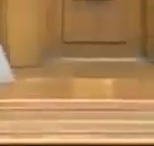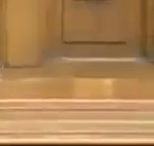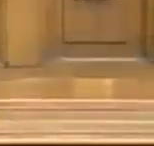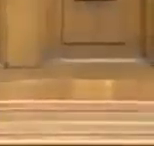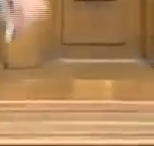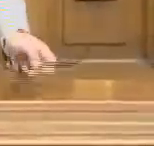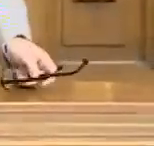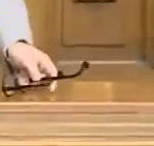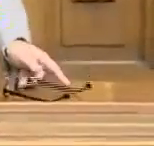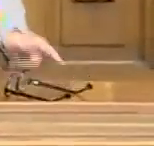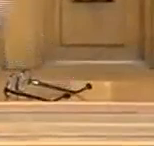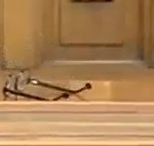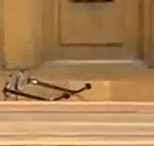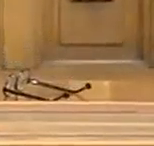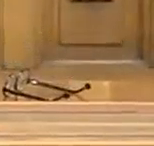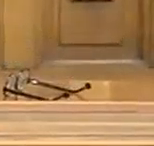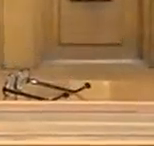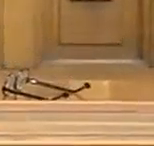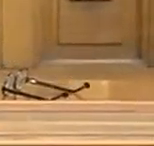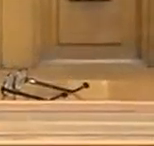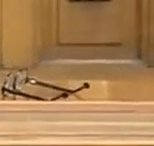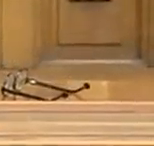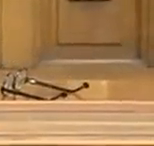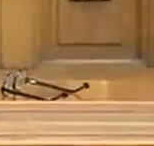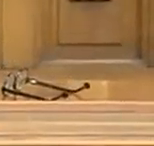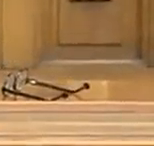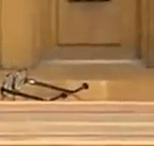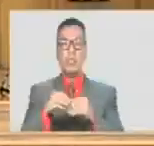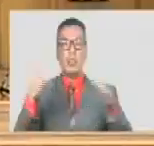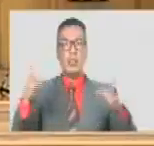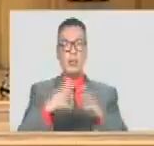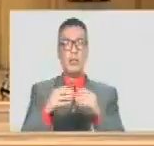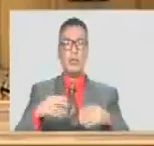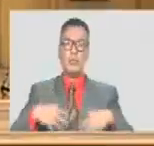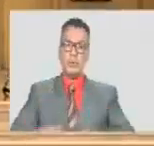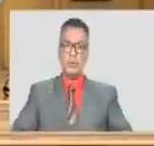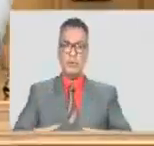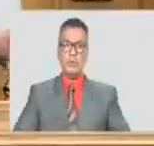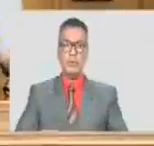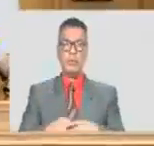El tamaño de tu éxito será del tamaño de tu esfuerzo.